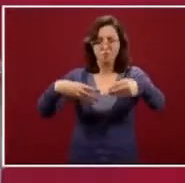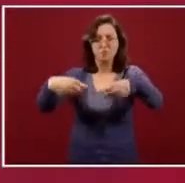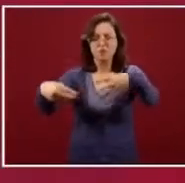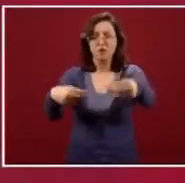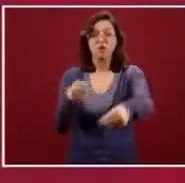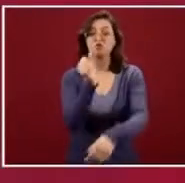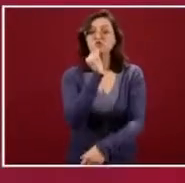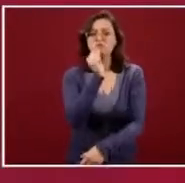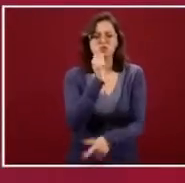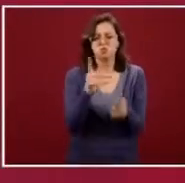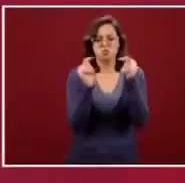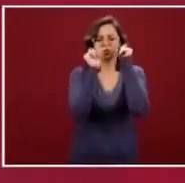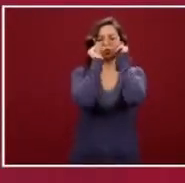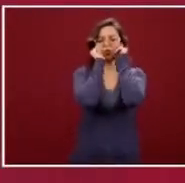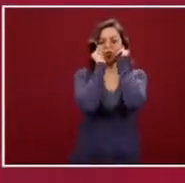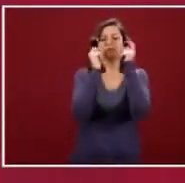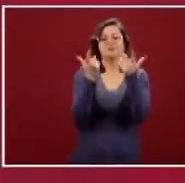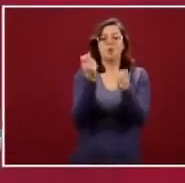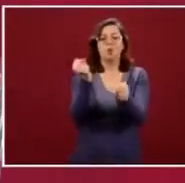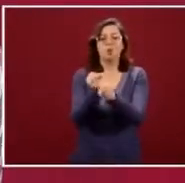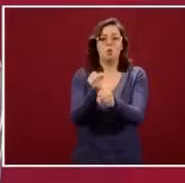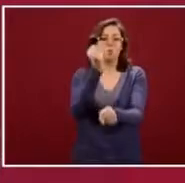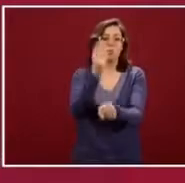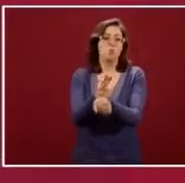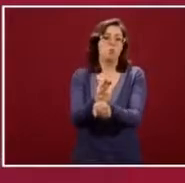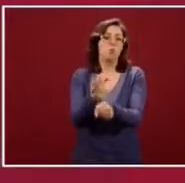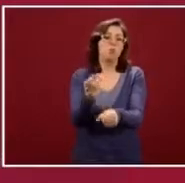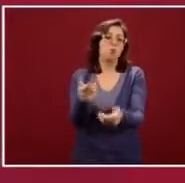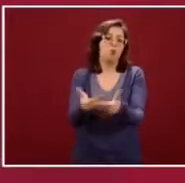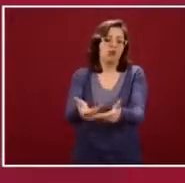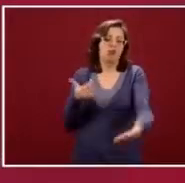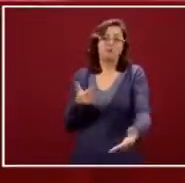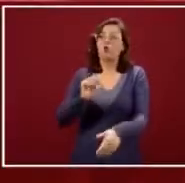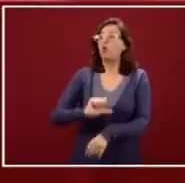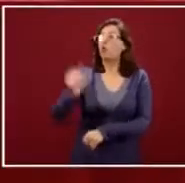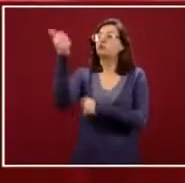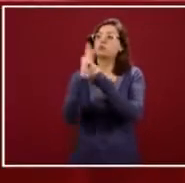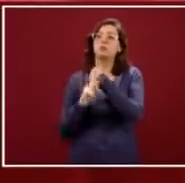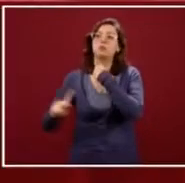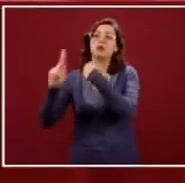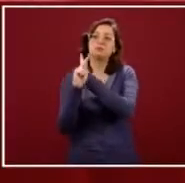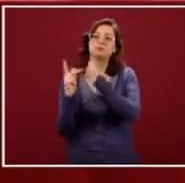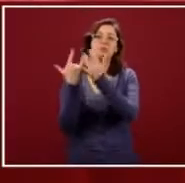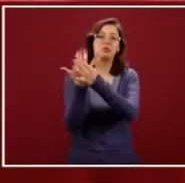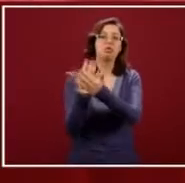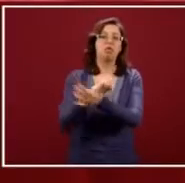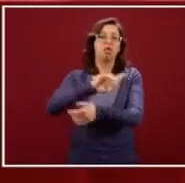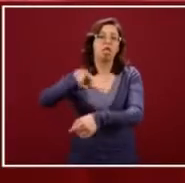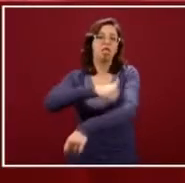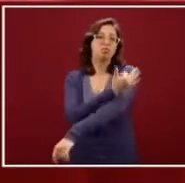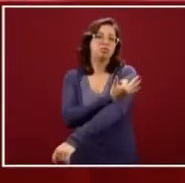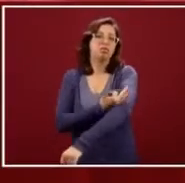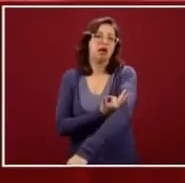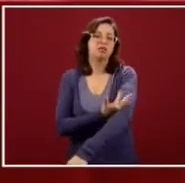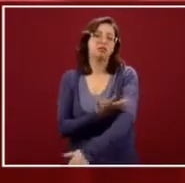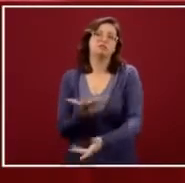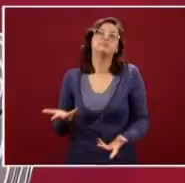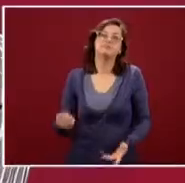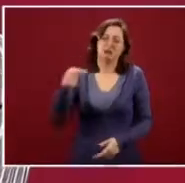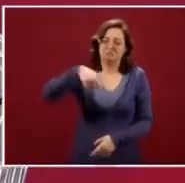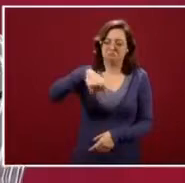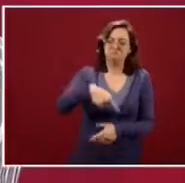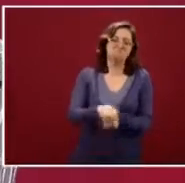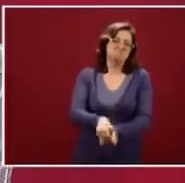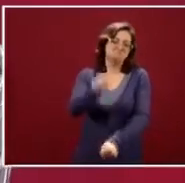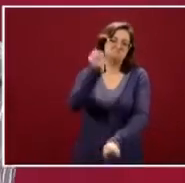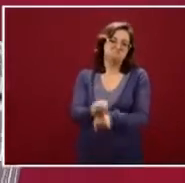que a México le ha dado una oportunidad que desgraciadamente otros países no tuvieron, que consiste en adelantar las acciones. Ahora,